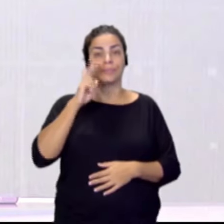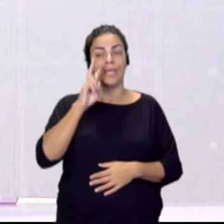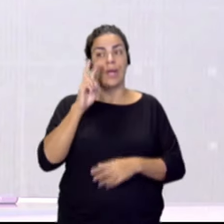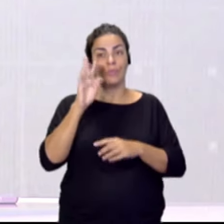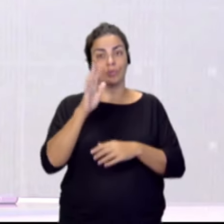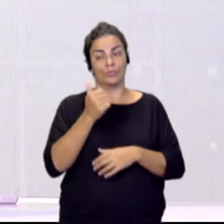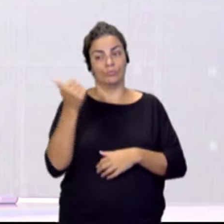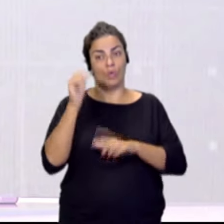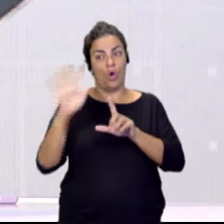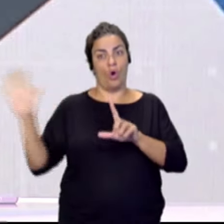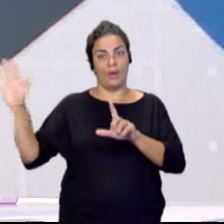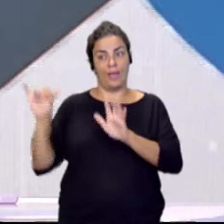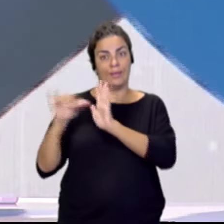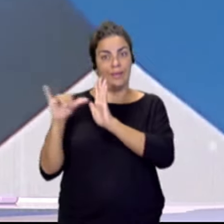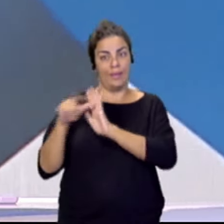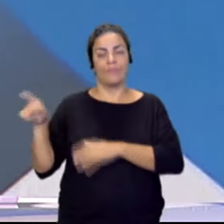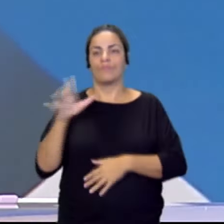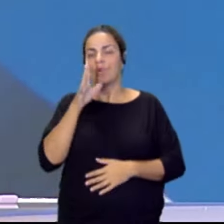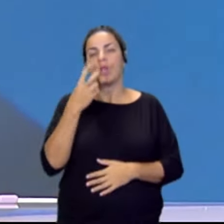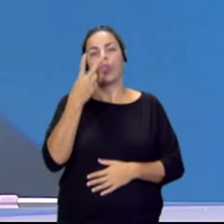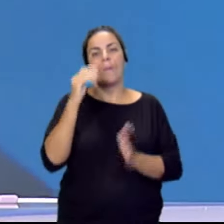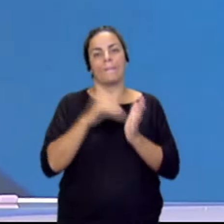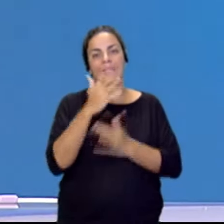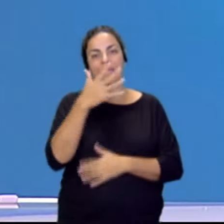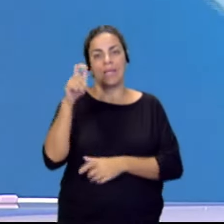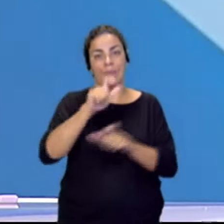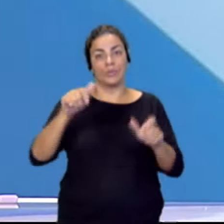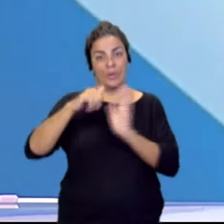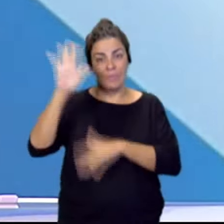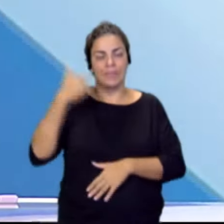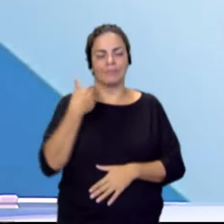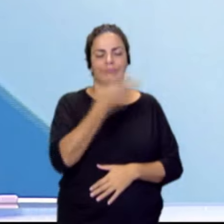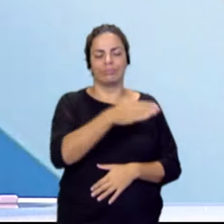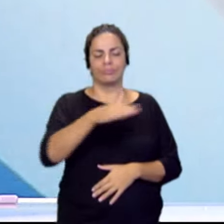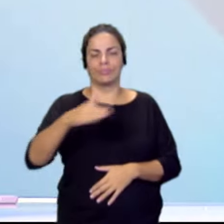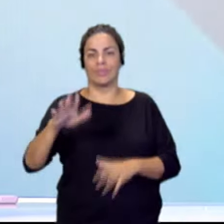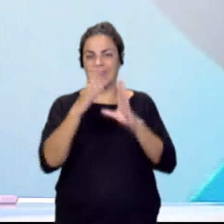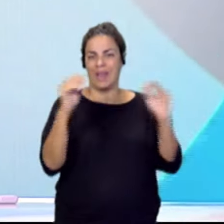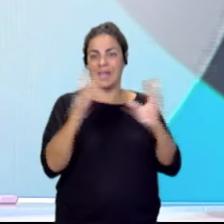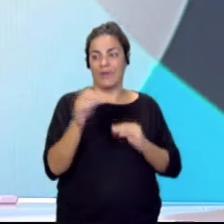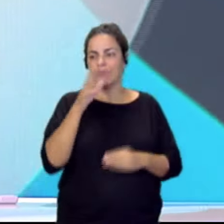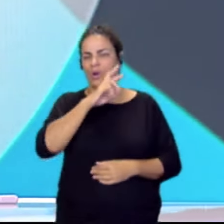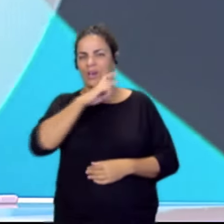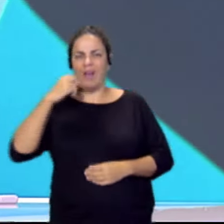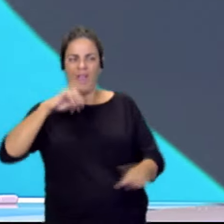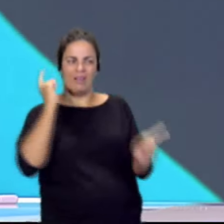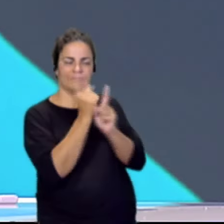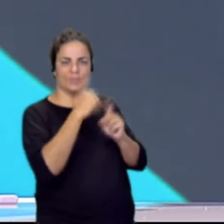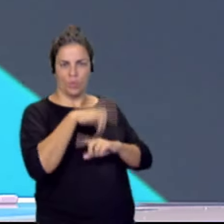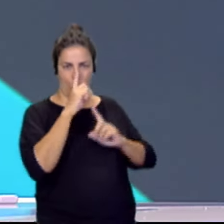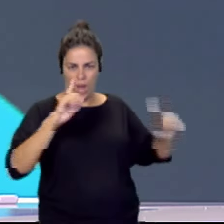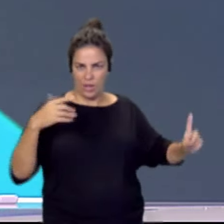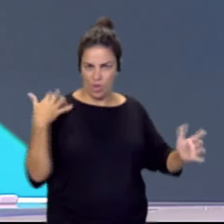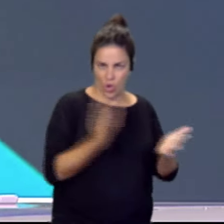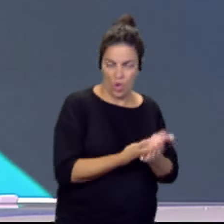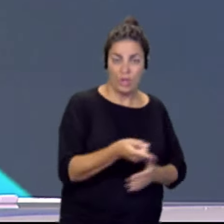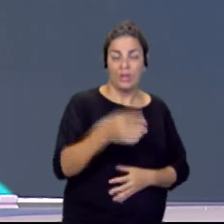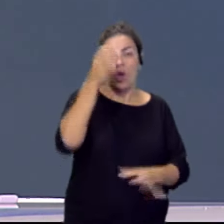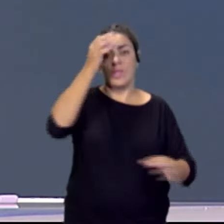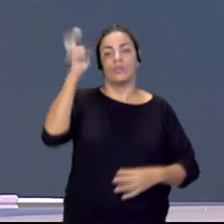de 2.500 personas han muerto en el Líbano por los ataques de Israel durante el último año. La cifra la aporta el Ministerio de Salud